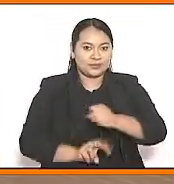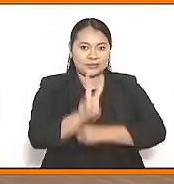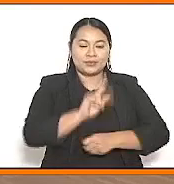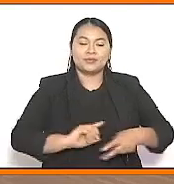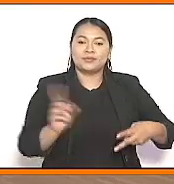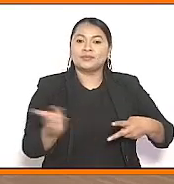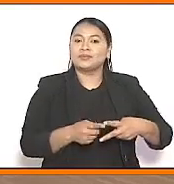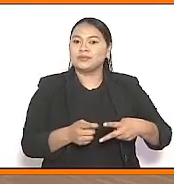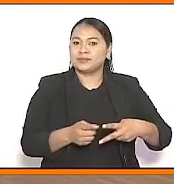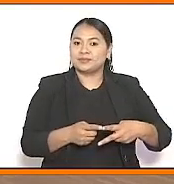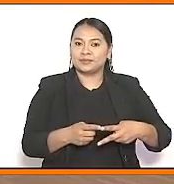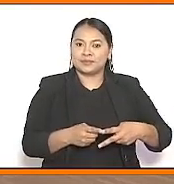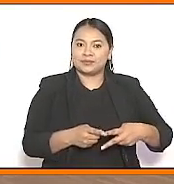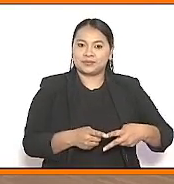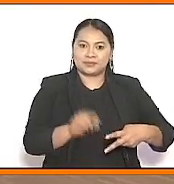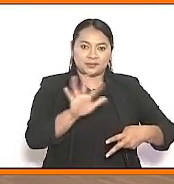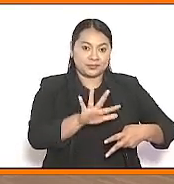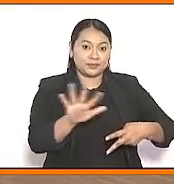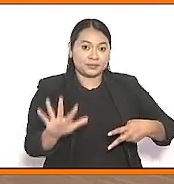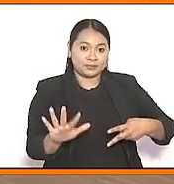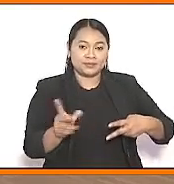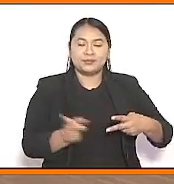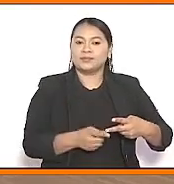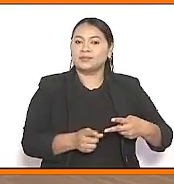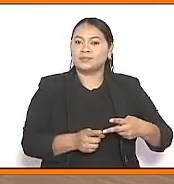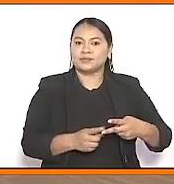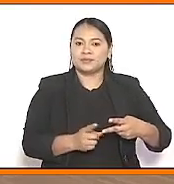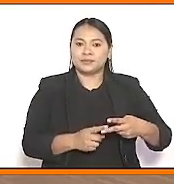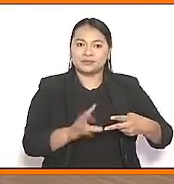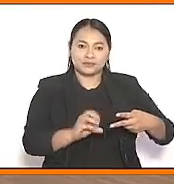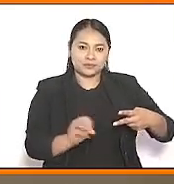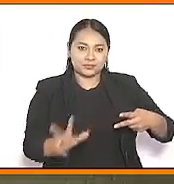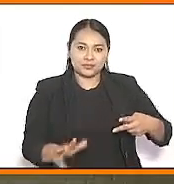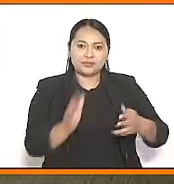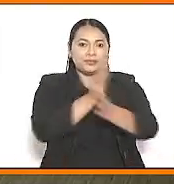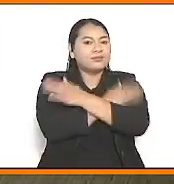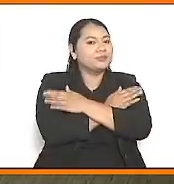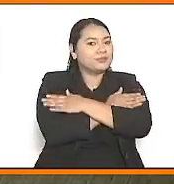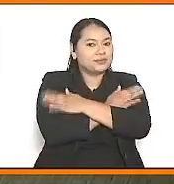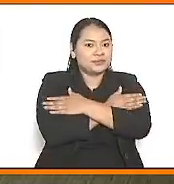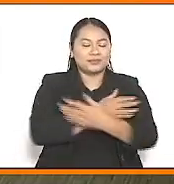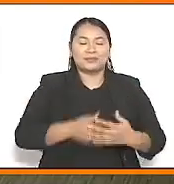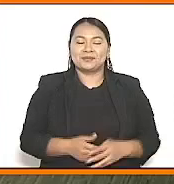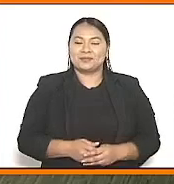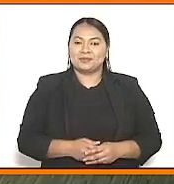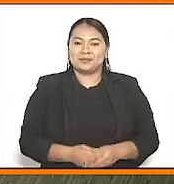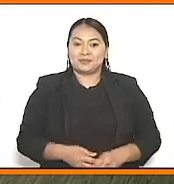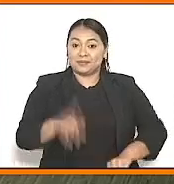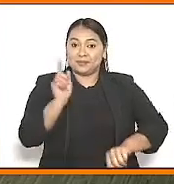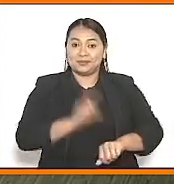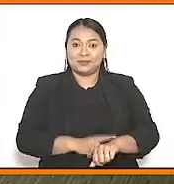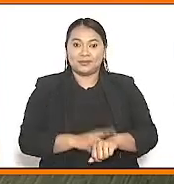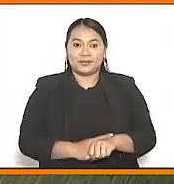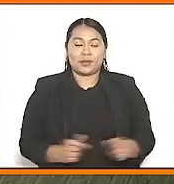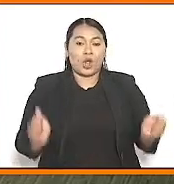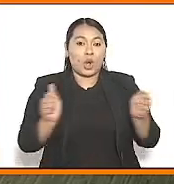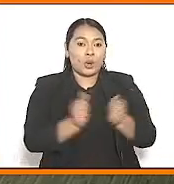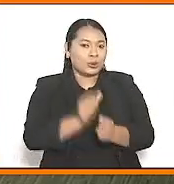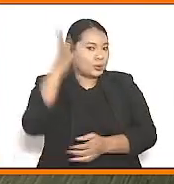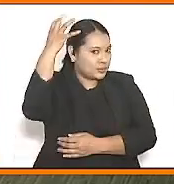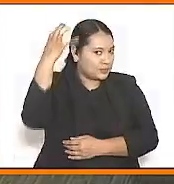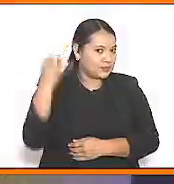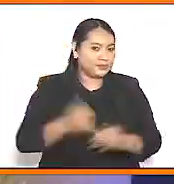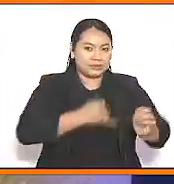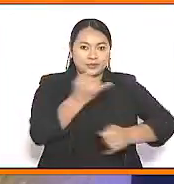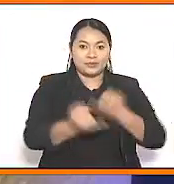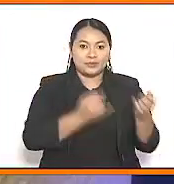son posición 1, 55, posición 2, 03. Muchas felicidades. Es momento de ir con Charlyn para pegar y